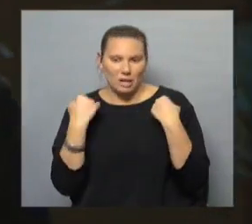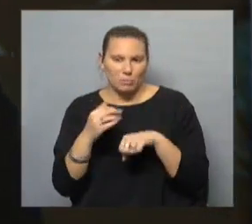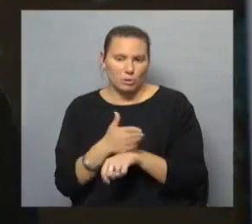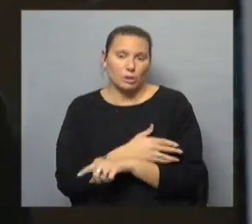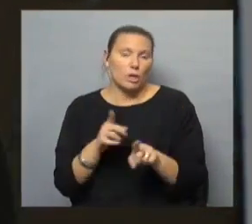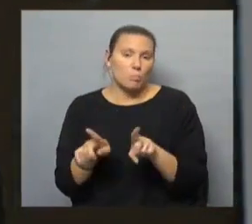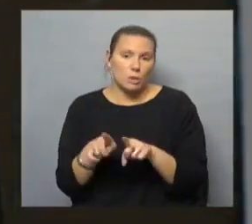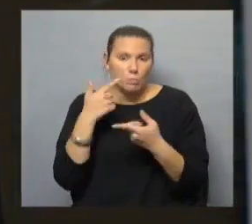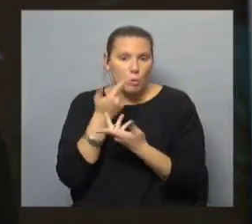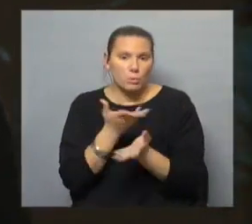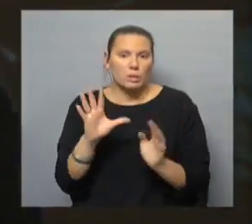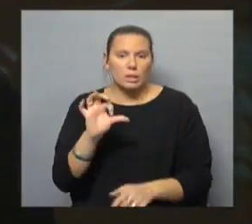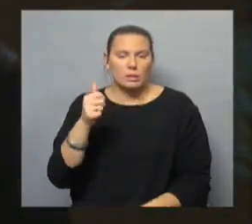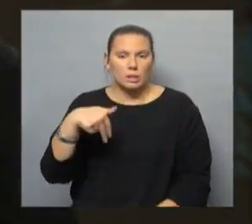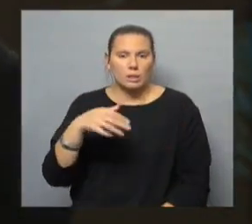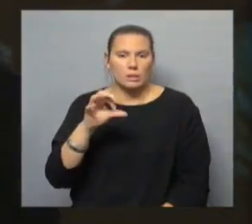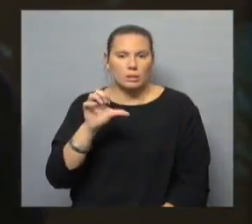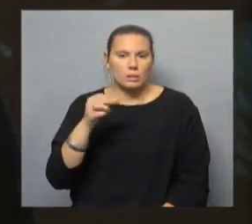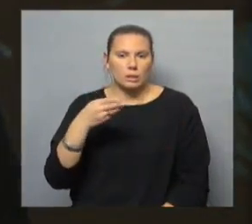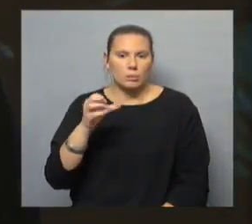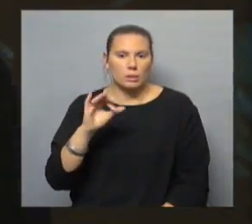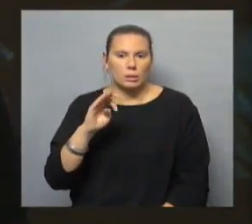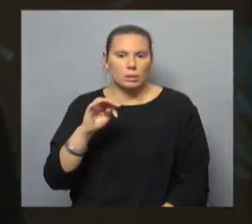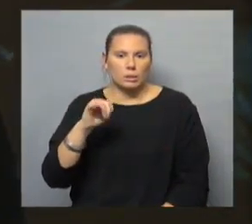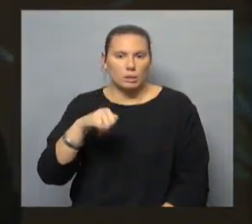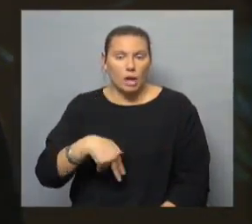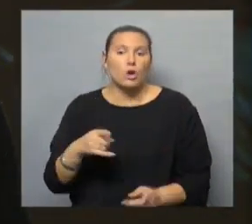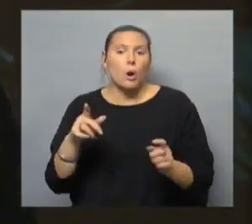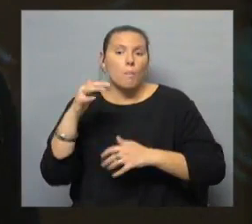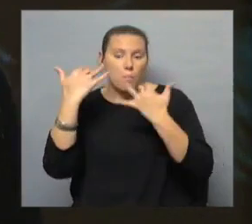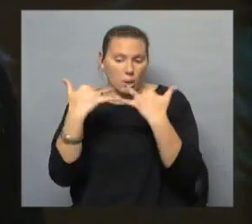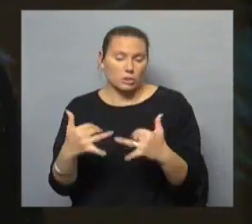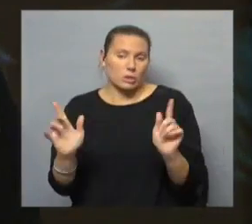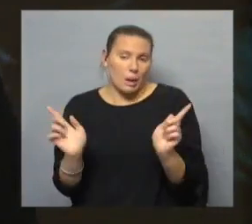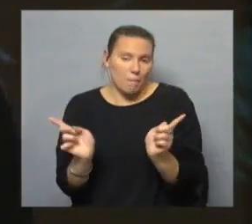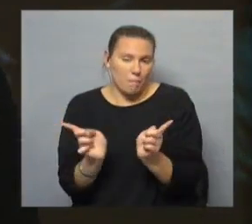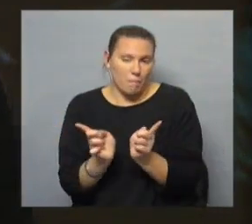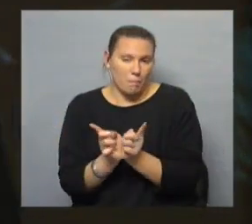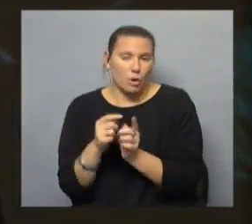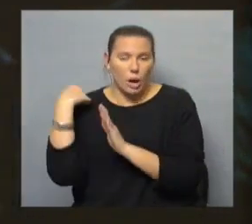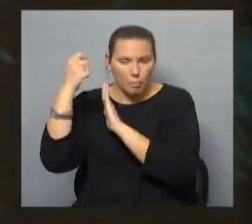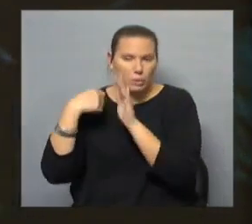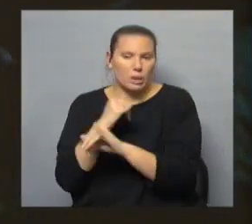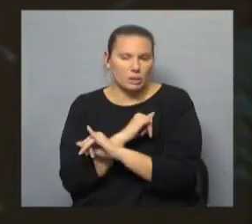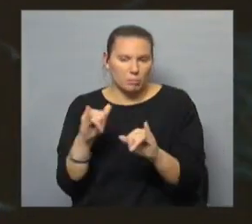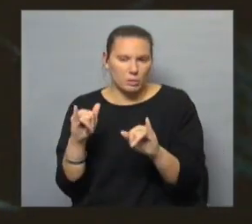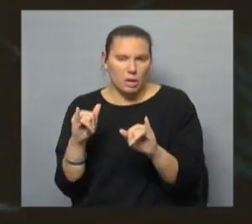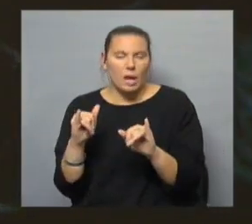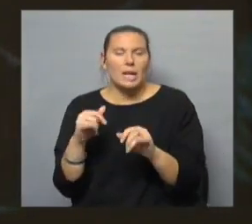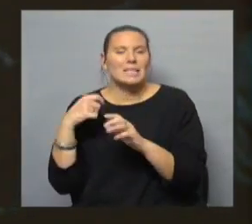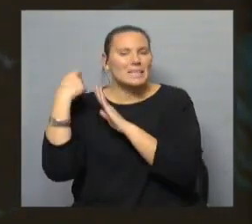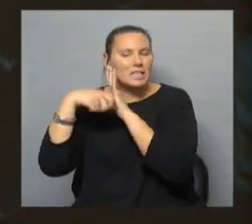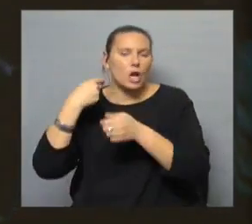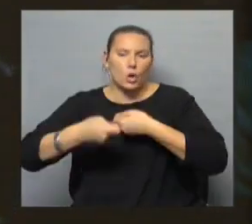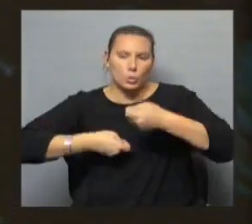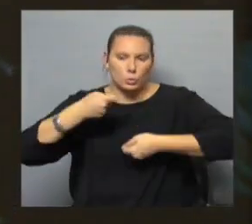mismo exhibir en San Sebastián, pero para la industria, un público más acotado. Y ¿pero ahí, eso con la película terminada? Cineconstrucción es cuando vos